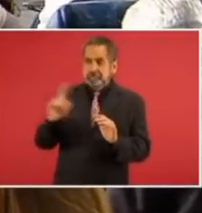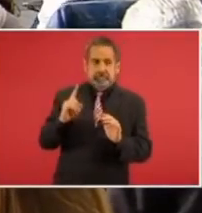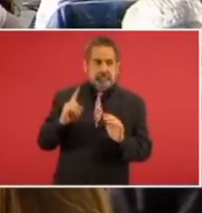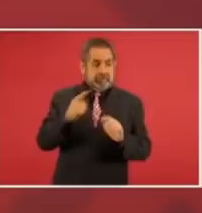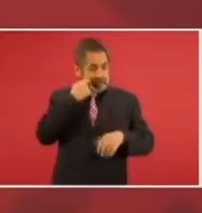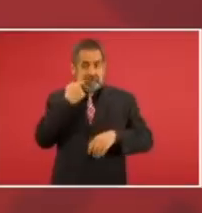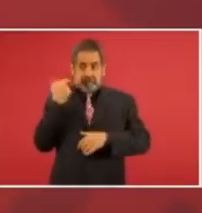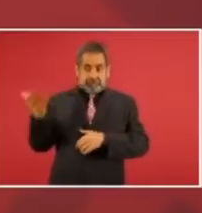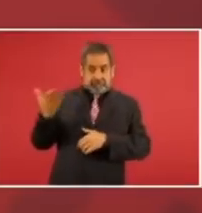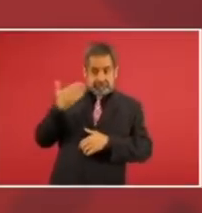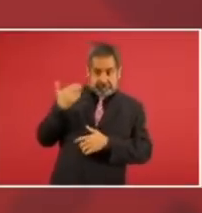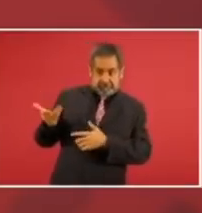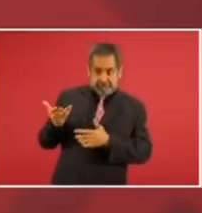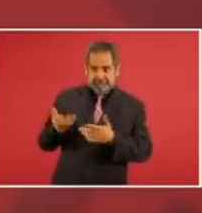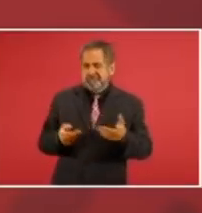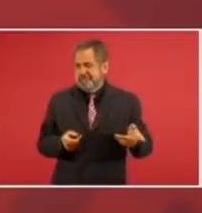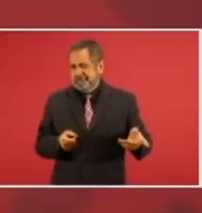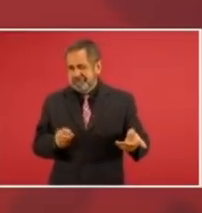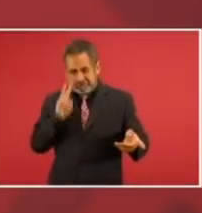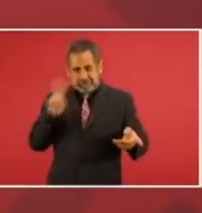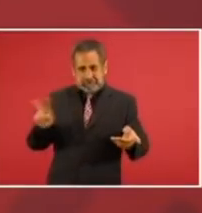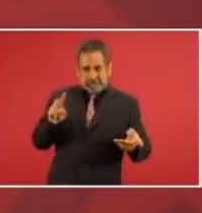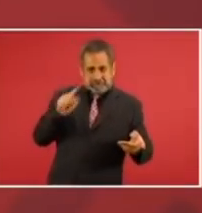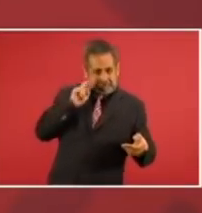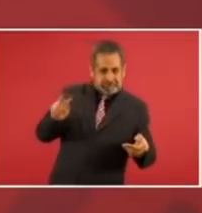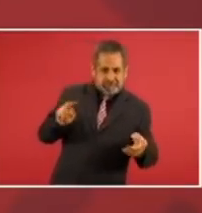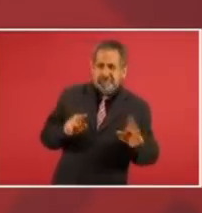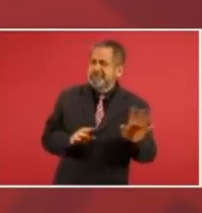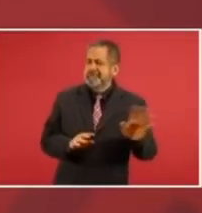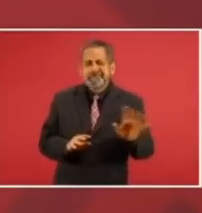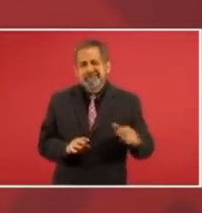Cuidado con los provocadores, el que vaya,